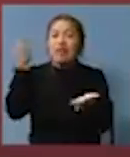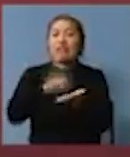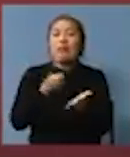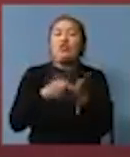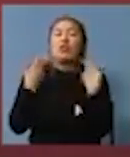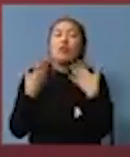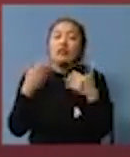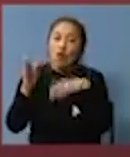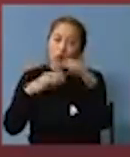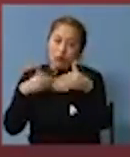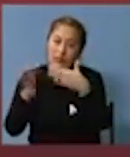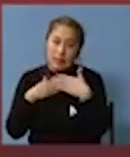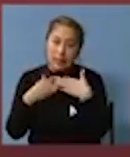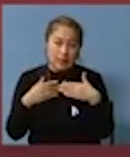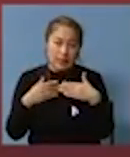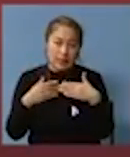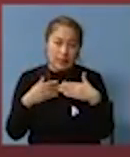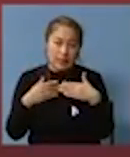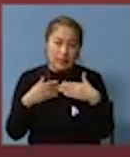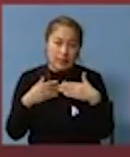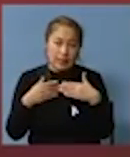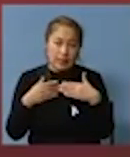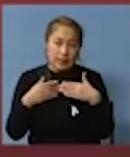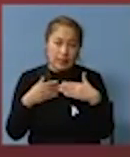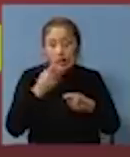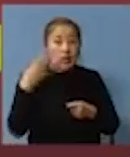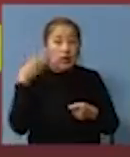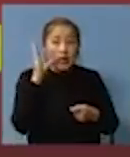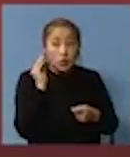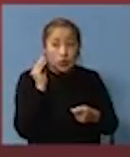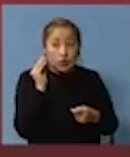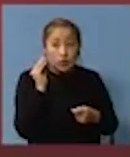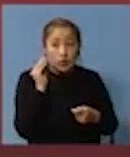discutible. Pero hay que no. Más o menos... No, es que no lo discutimos con ellos. No,